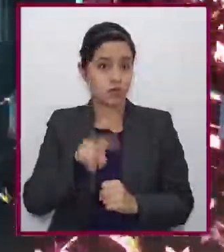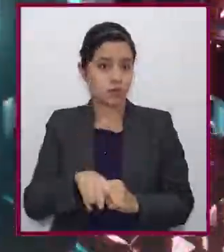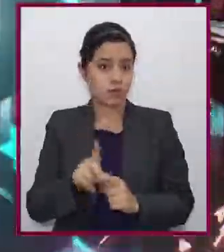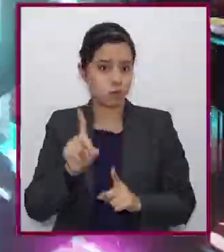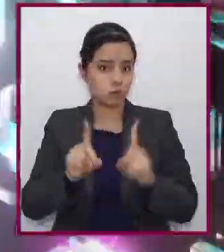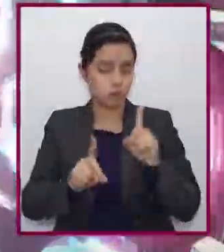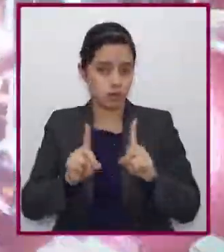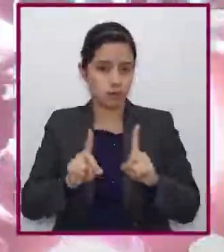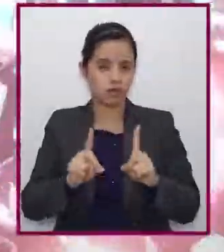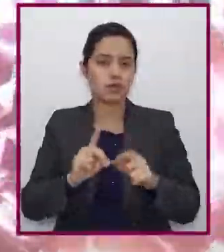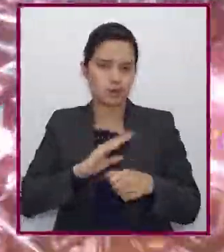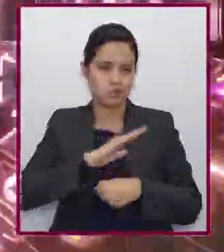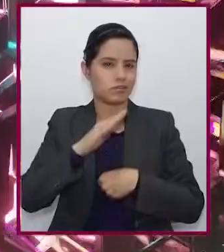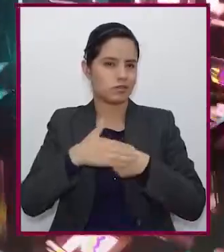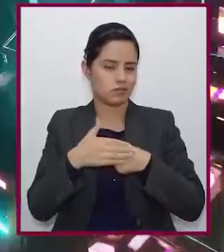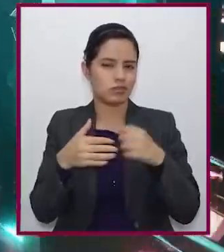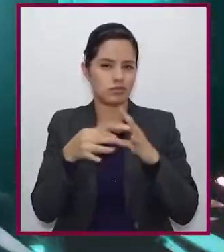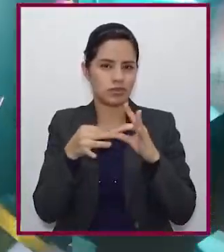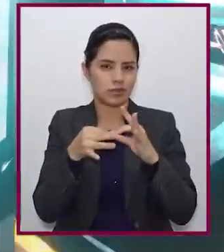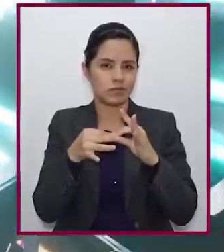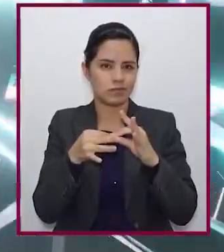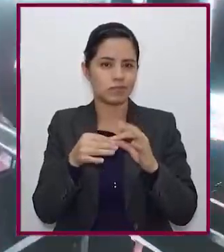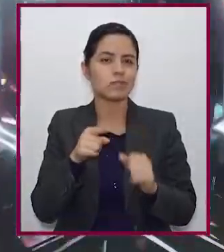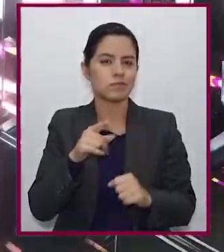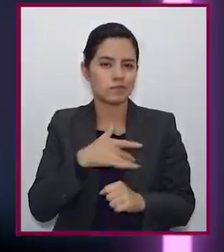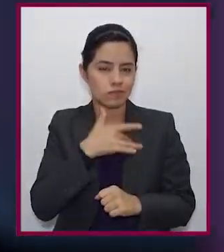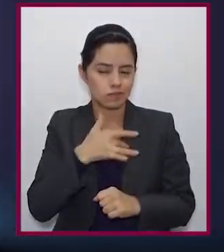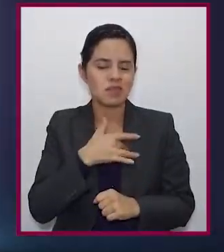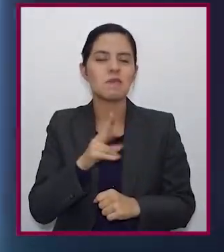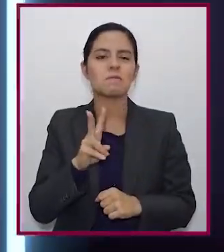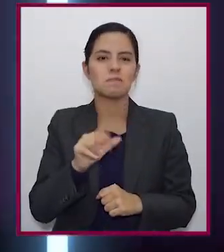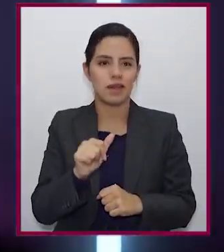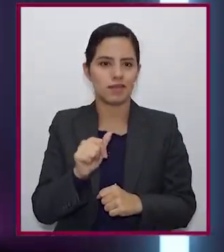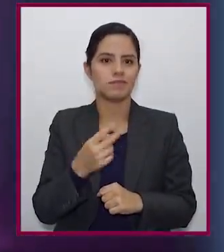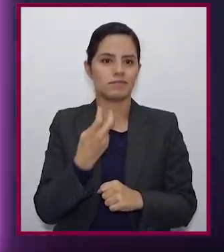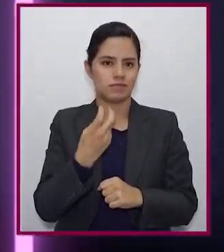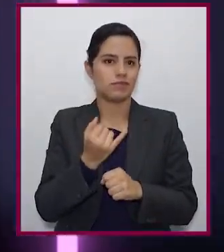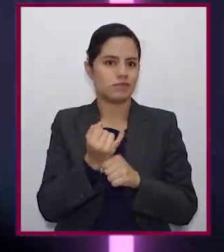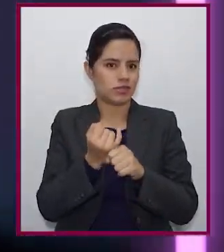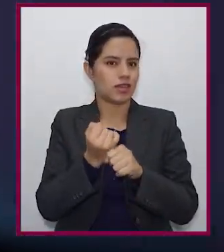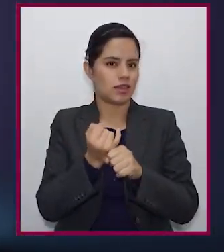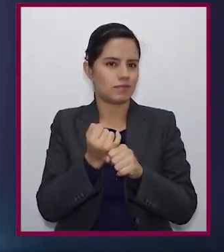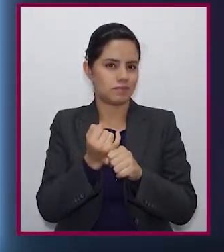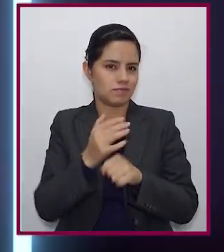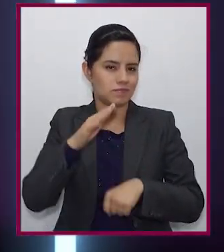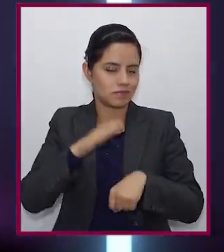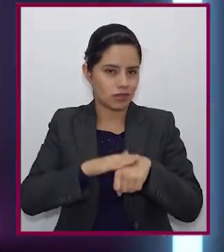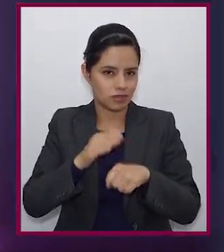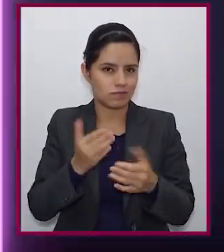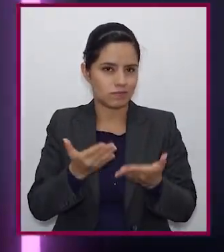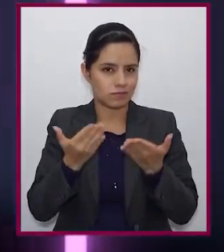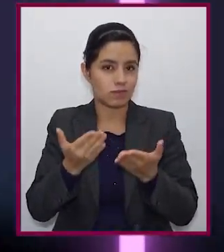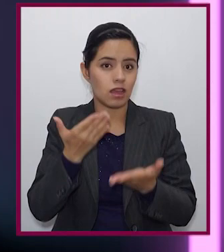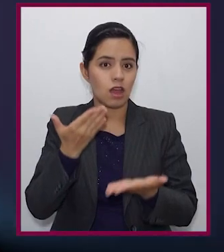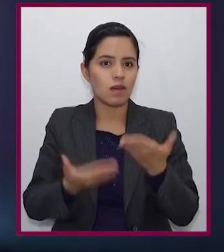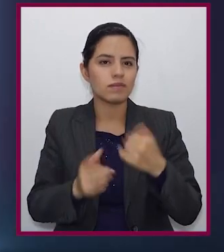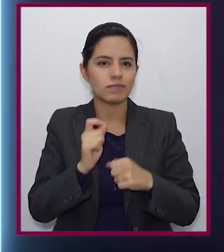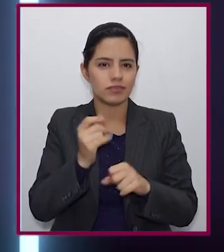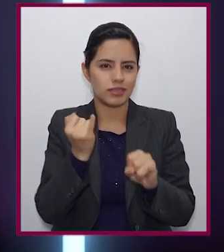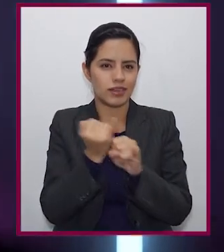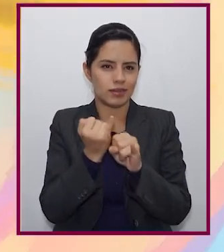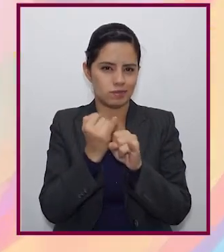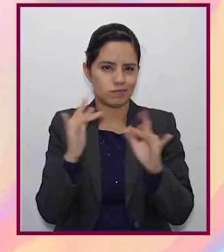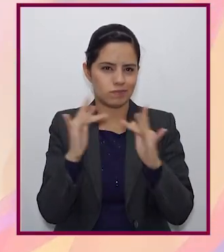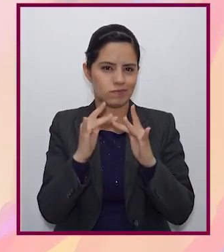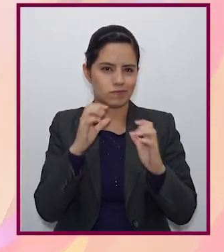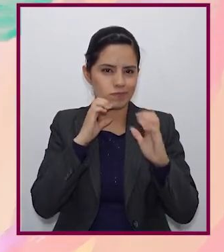genuina, pero mejor lo dejamos para la próxima. ¿Cómo ves? Va, así investigamos más sobre el tema. Por ahora, recordemos nuestras redes sociales.